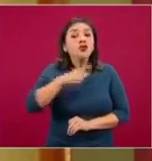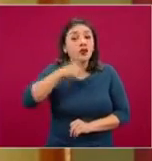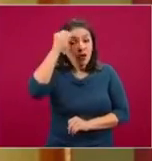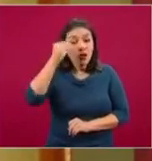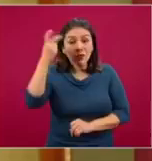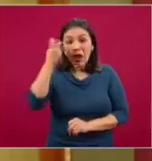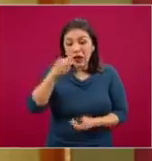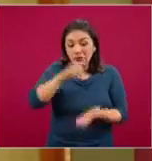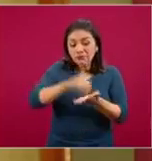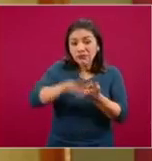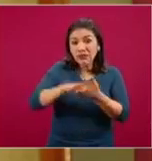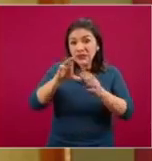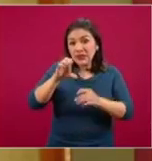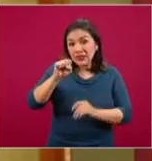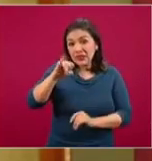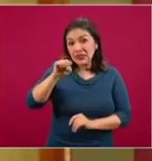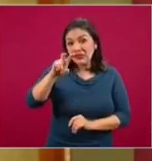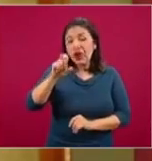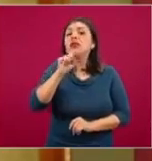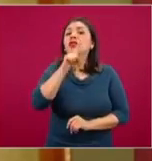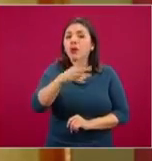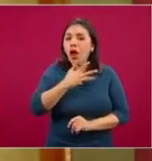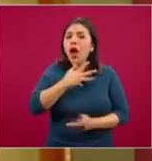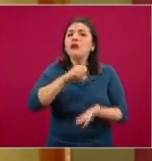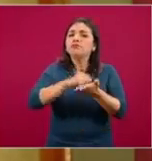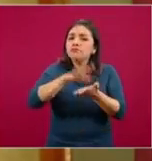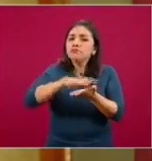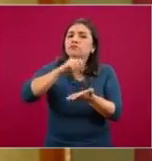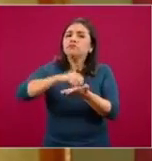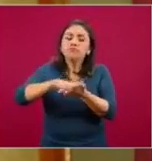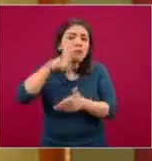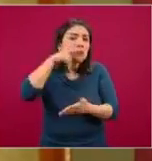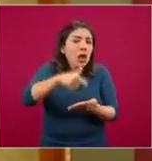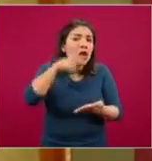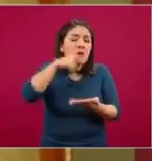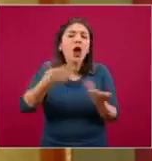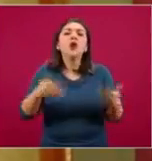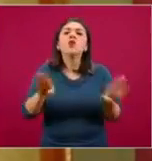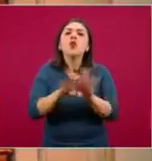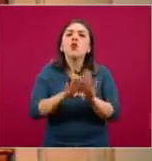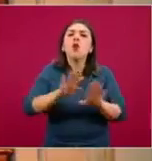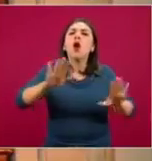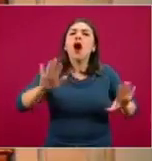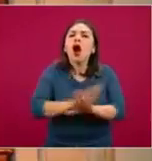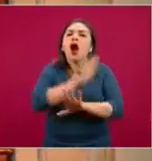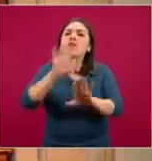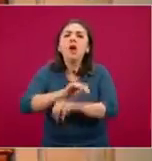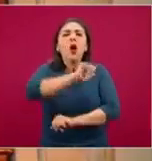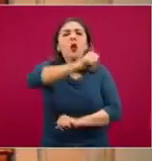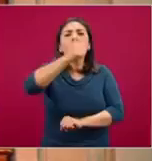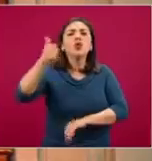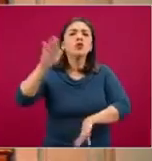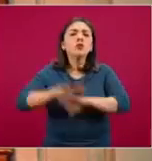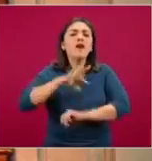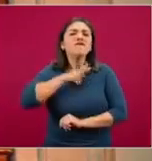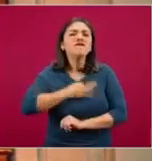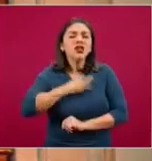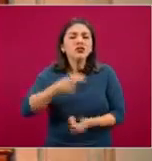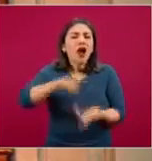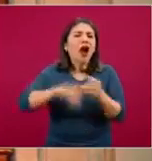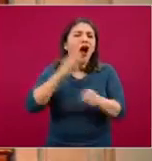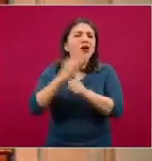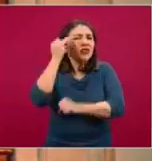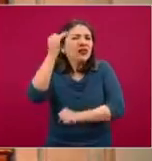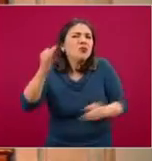este sistema también estaremos en su momento registrando y evidenciando el comportamiento de otros virus respiratorios de la